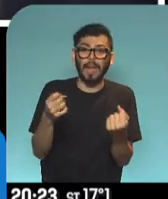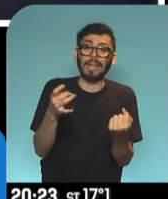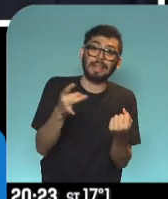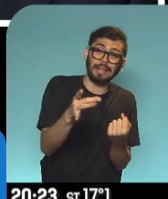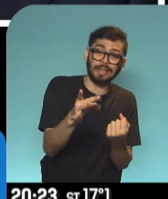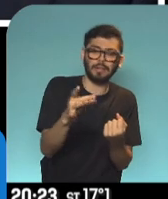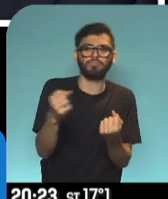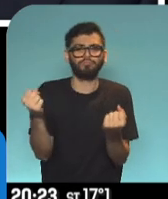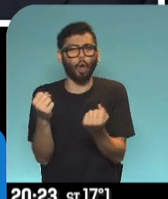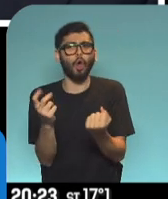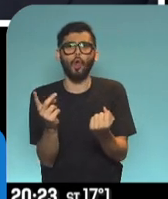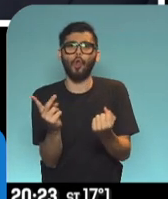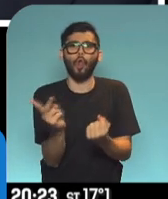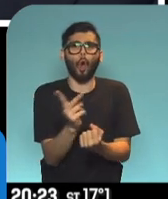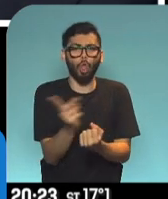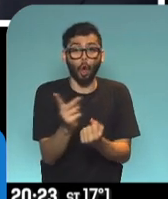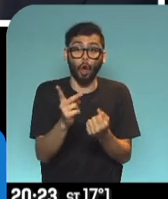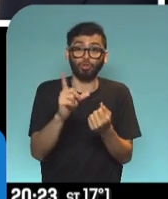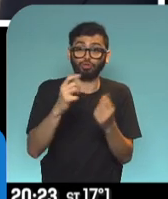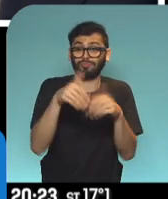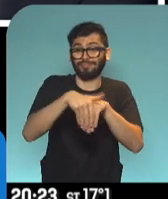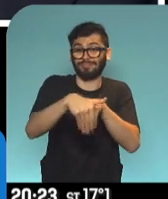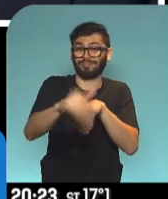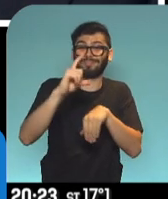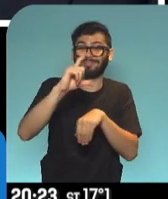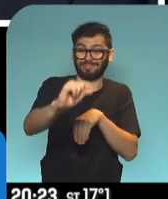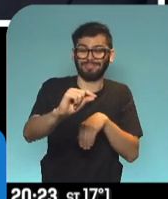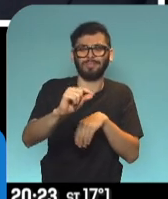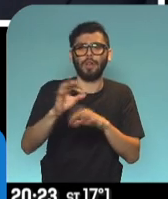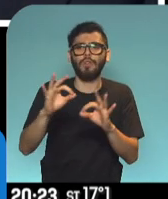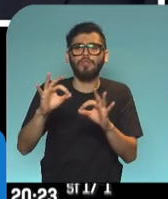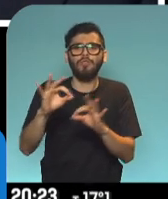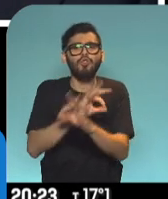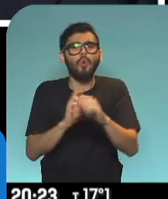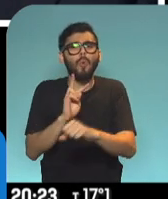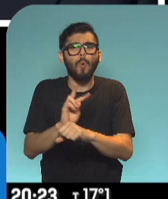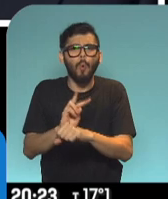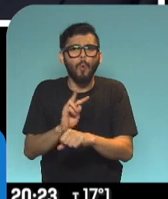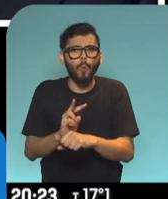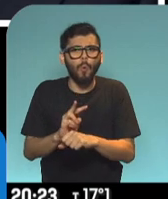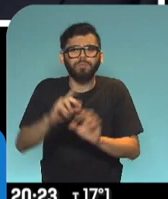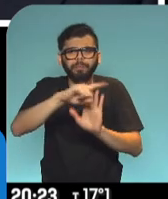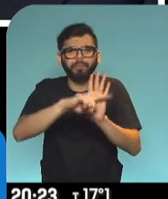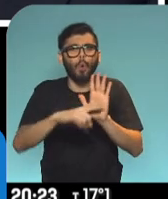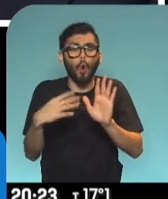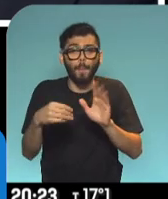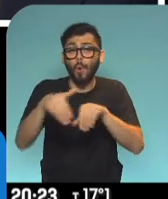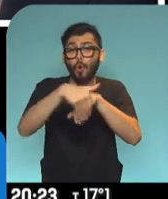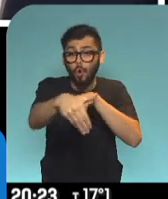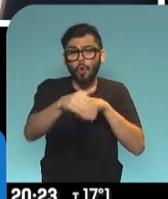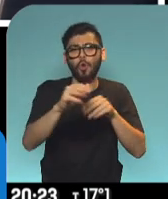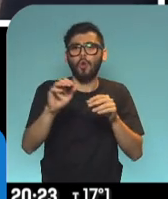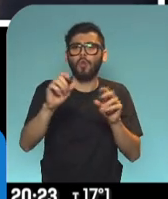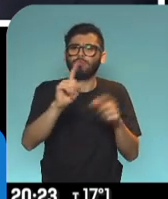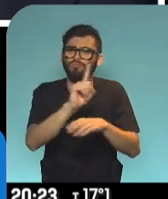ferroviario como automotor de larga distancia. Los protocolos tienen que ver claramente con la desinfección de unidades, la